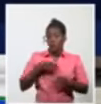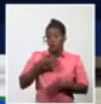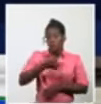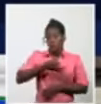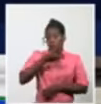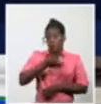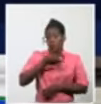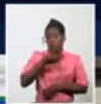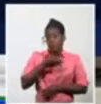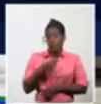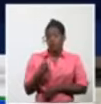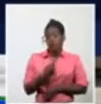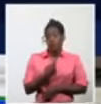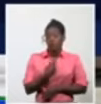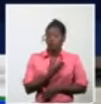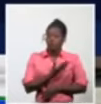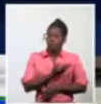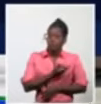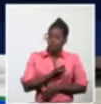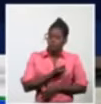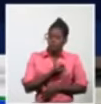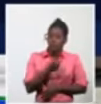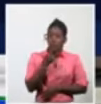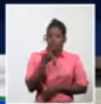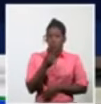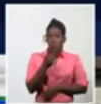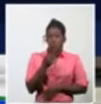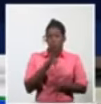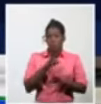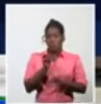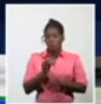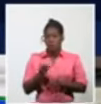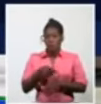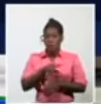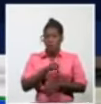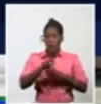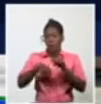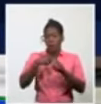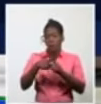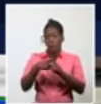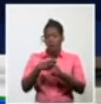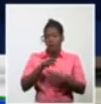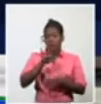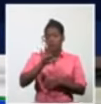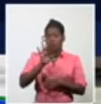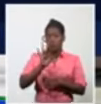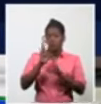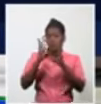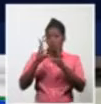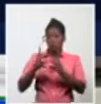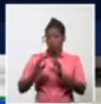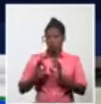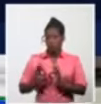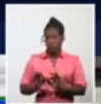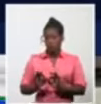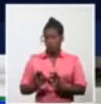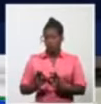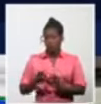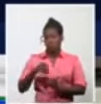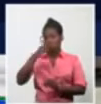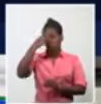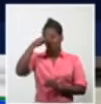lamentamos que el fallecimiento de 58 casos en el acumulado en nuestro país,